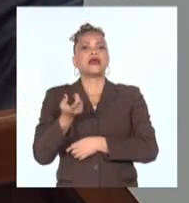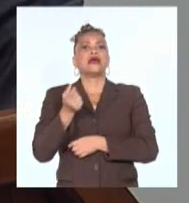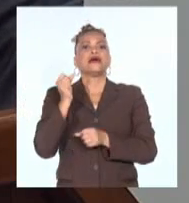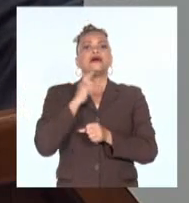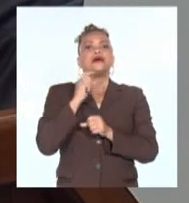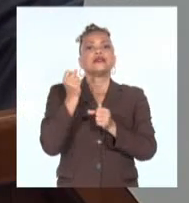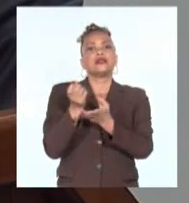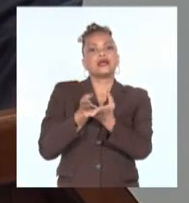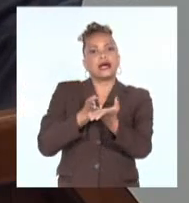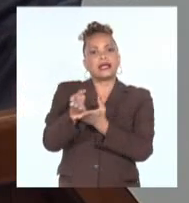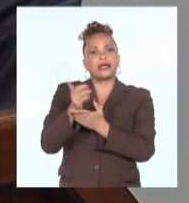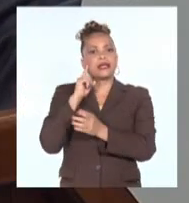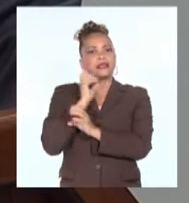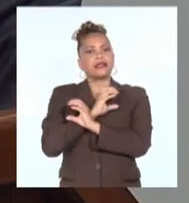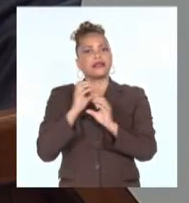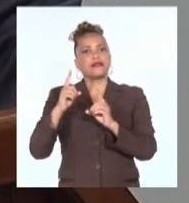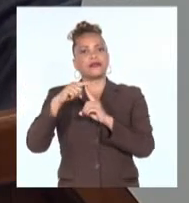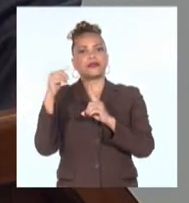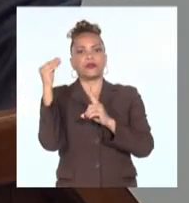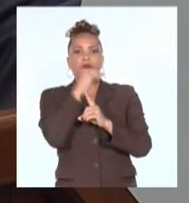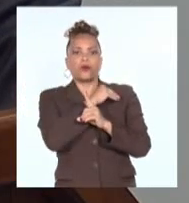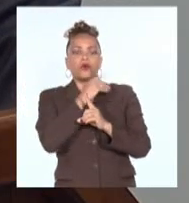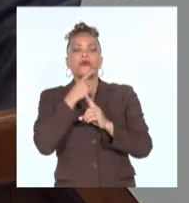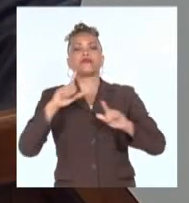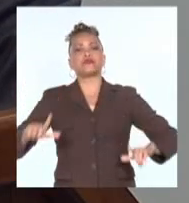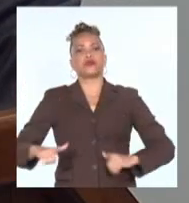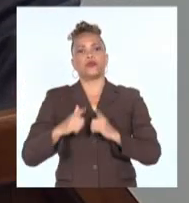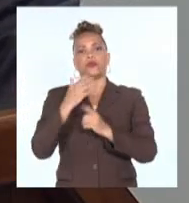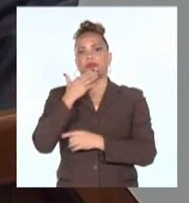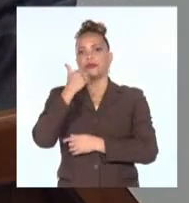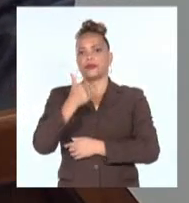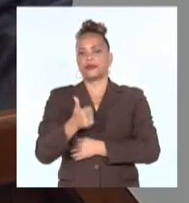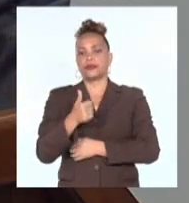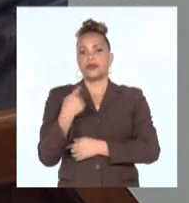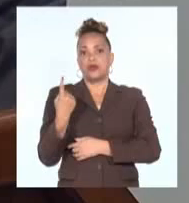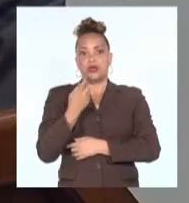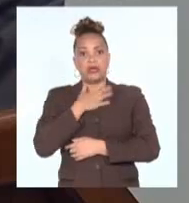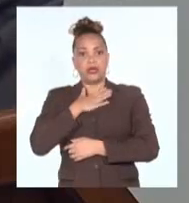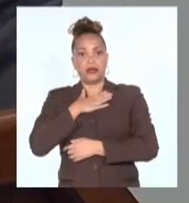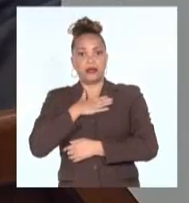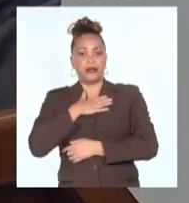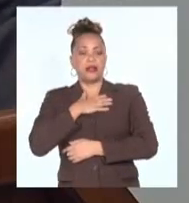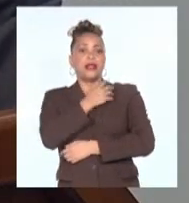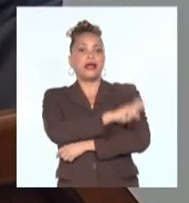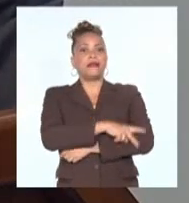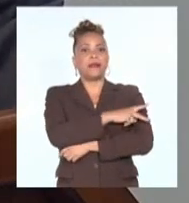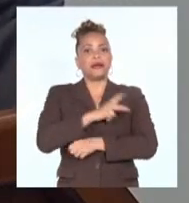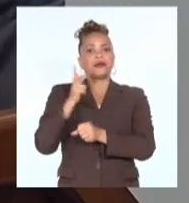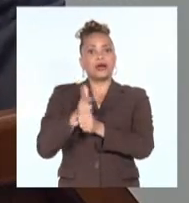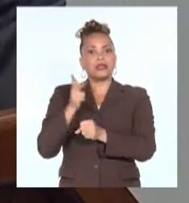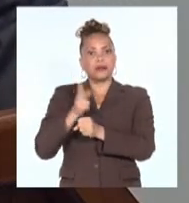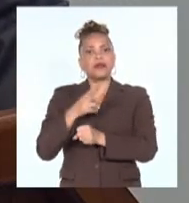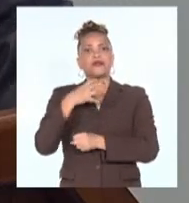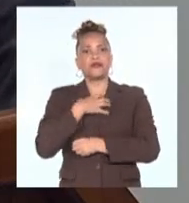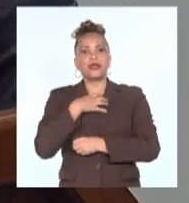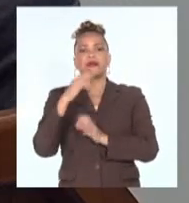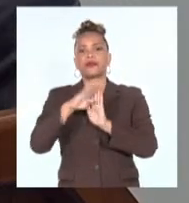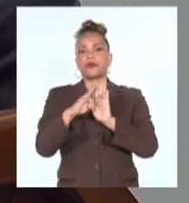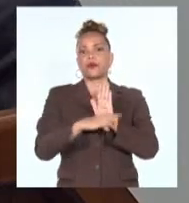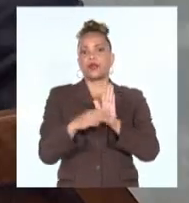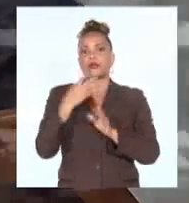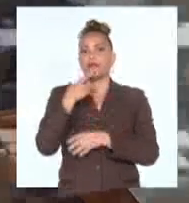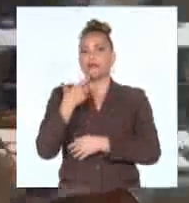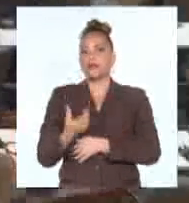y tecnológicas para su cumplimiento. Nuestro país cuenta con programas destacados como Mujeres y Niñas Haciendo